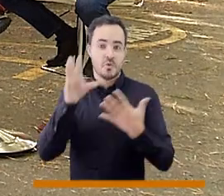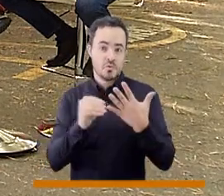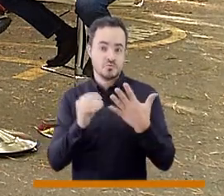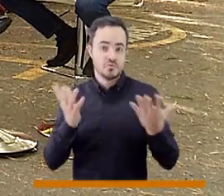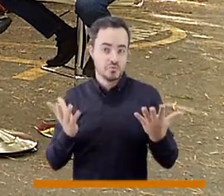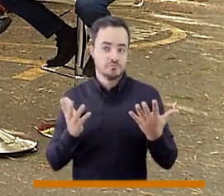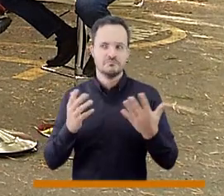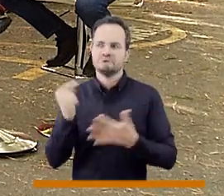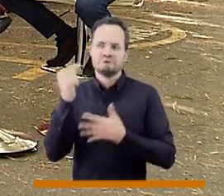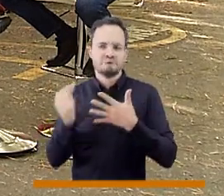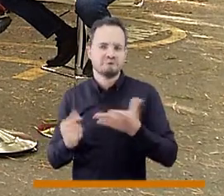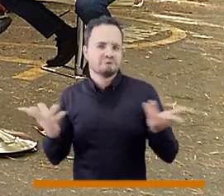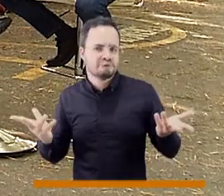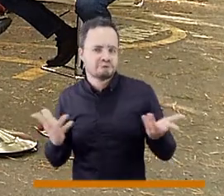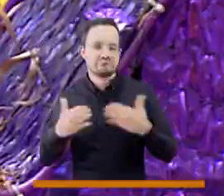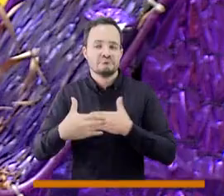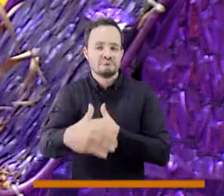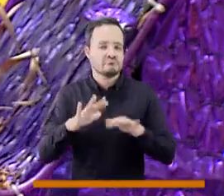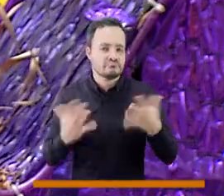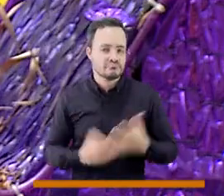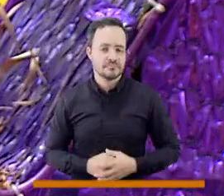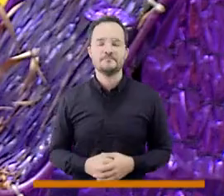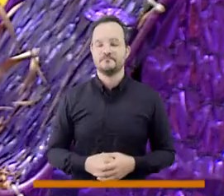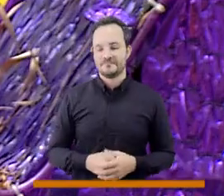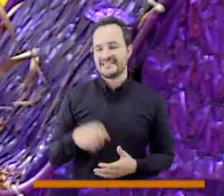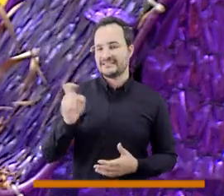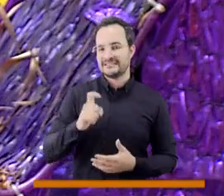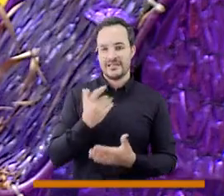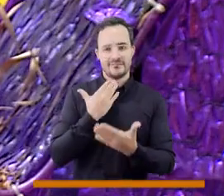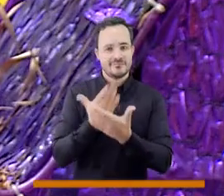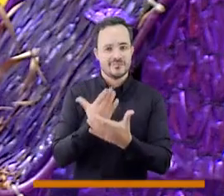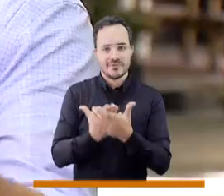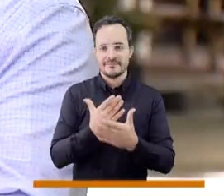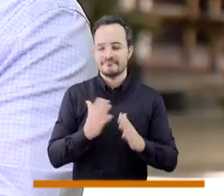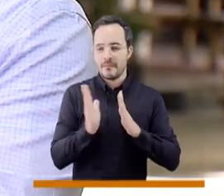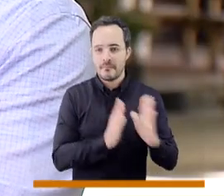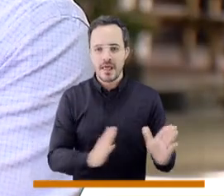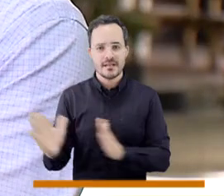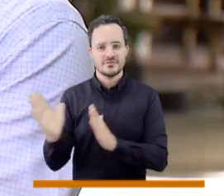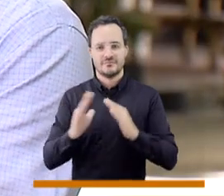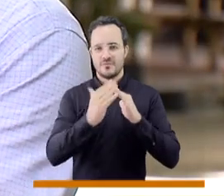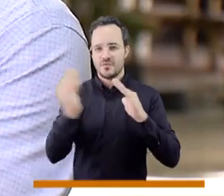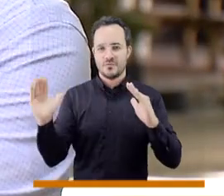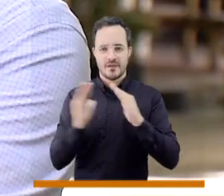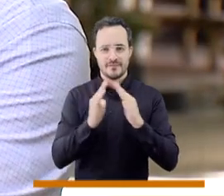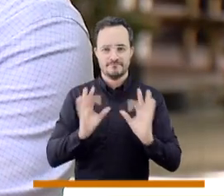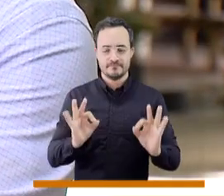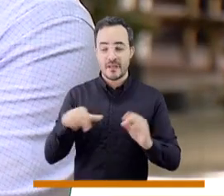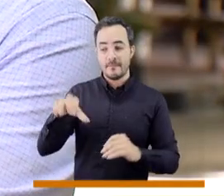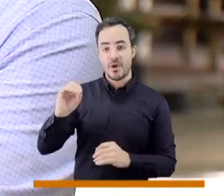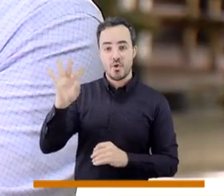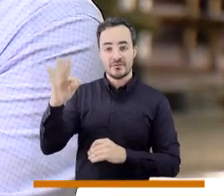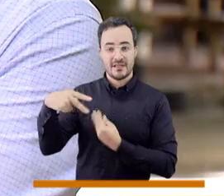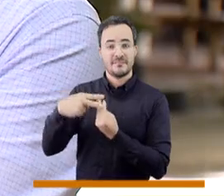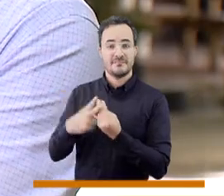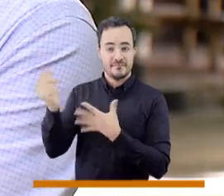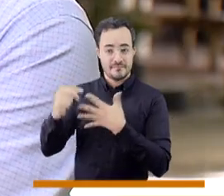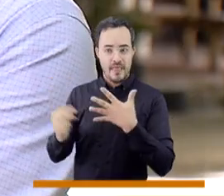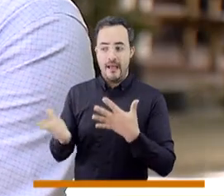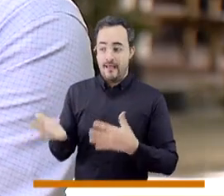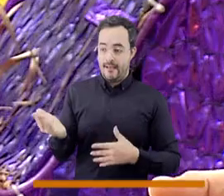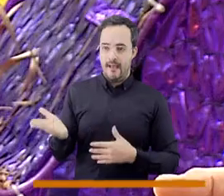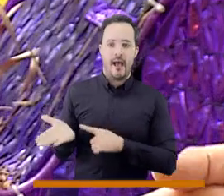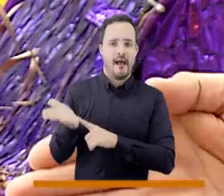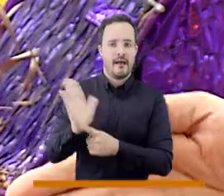concejal, llega el momento de dar conclusiones. ¿Y qué viene desde el consejo? Tenemos que avanzar en una planeación urbana, aplicar